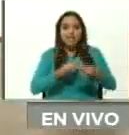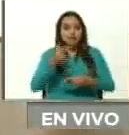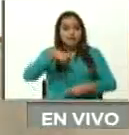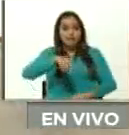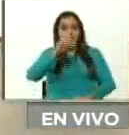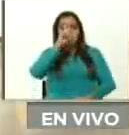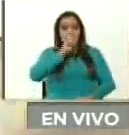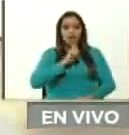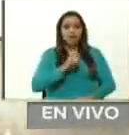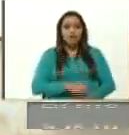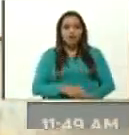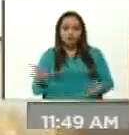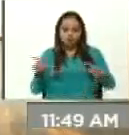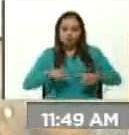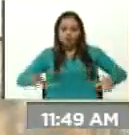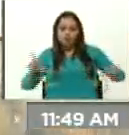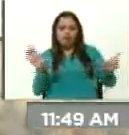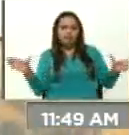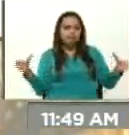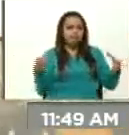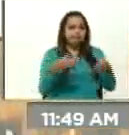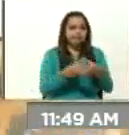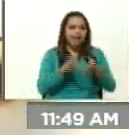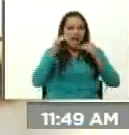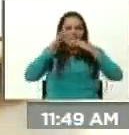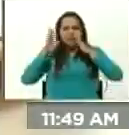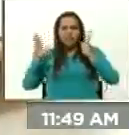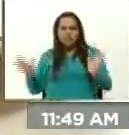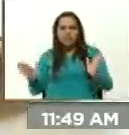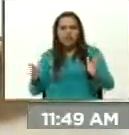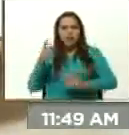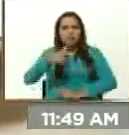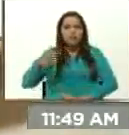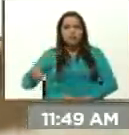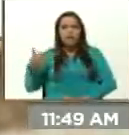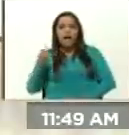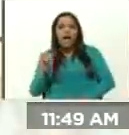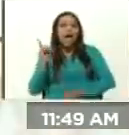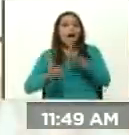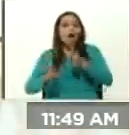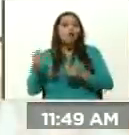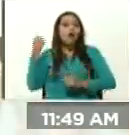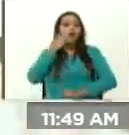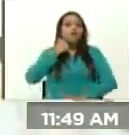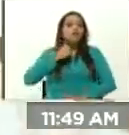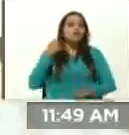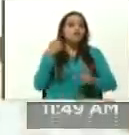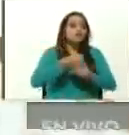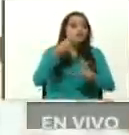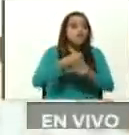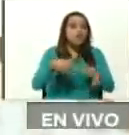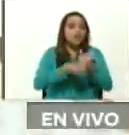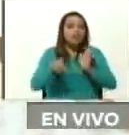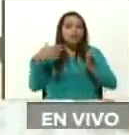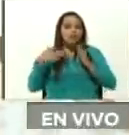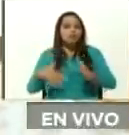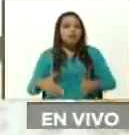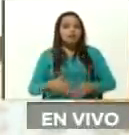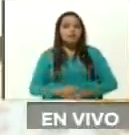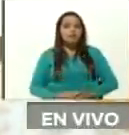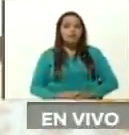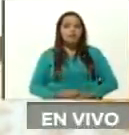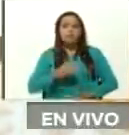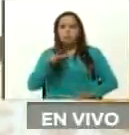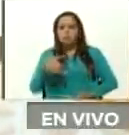año una oficina de atención a la víctima. ¿Para qué? Bueno, para simple y llanamente